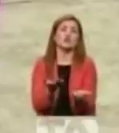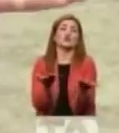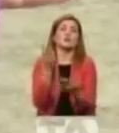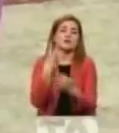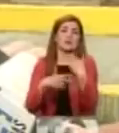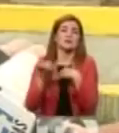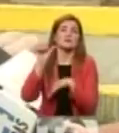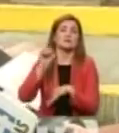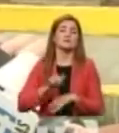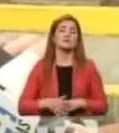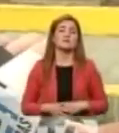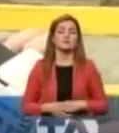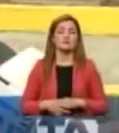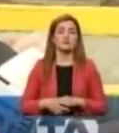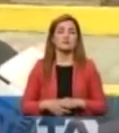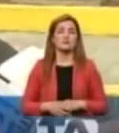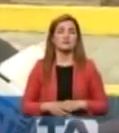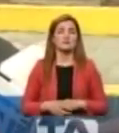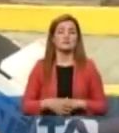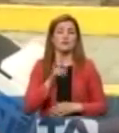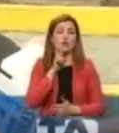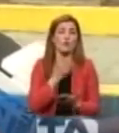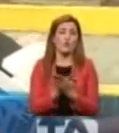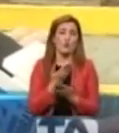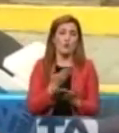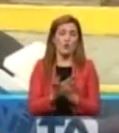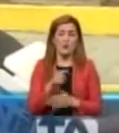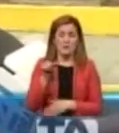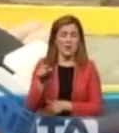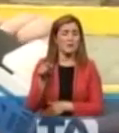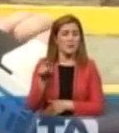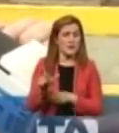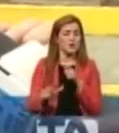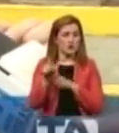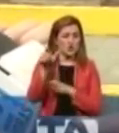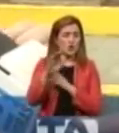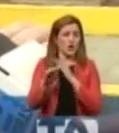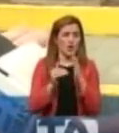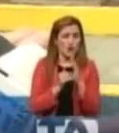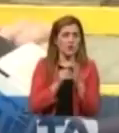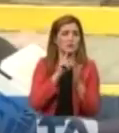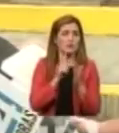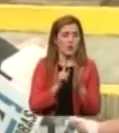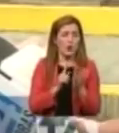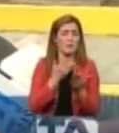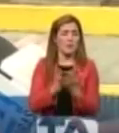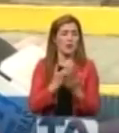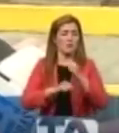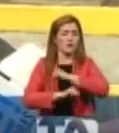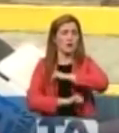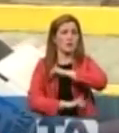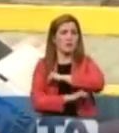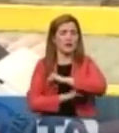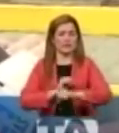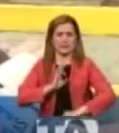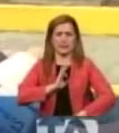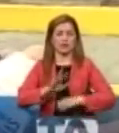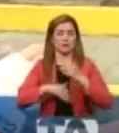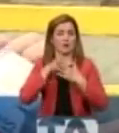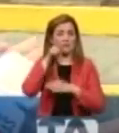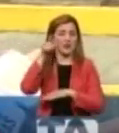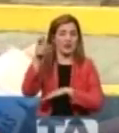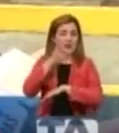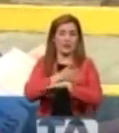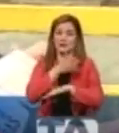de su hija. Que a pesar de que habían pruebas indiciarias suficientes, pericias técnicas muy fundamentadas, los otros fiscales no